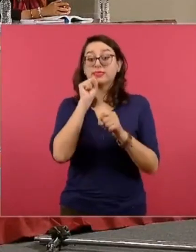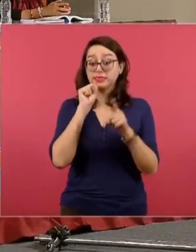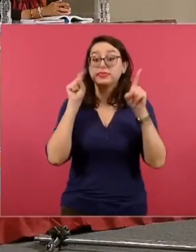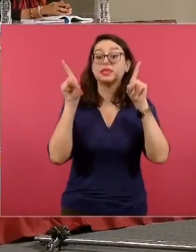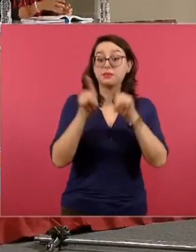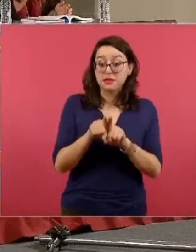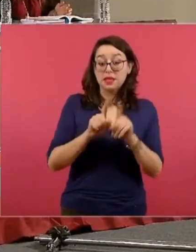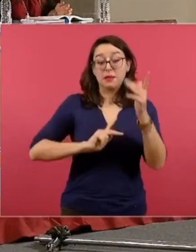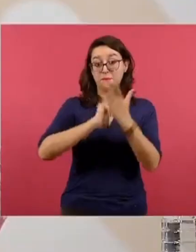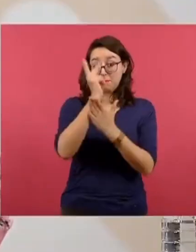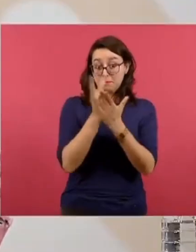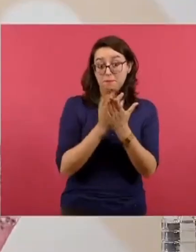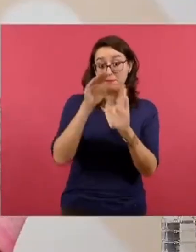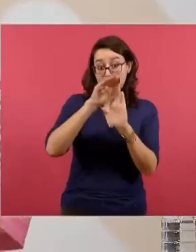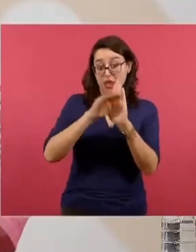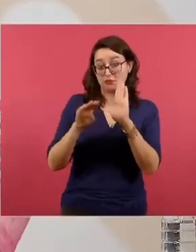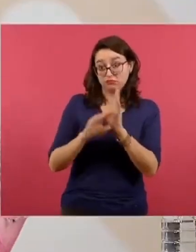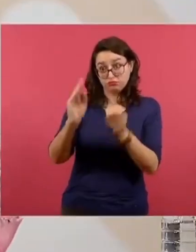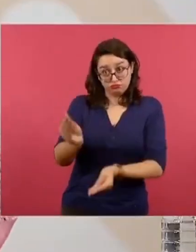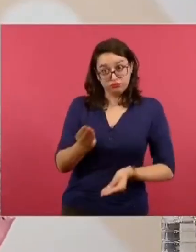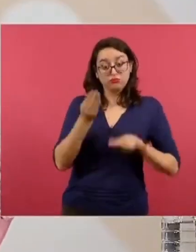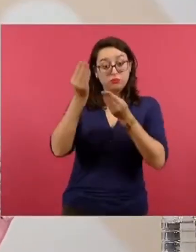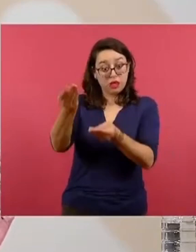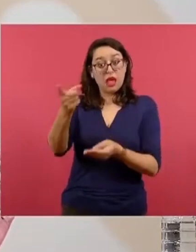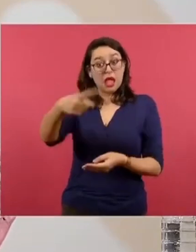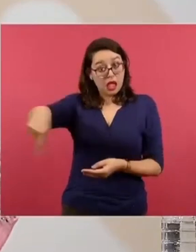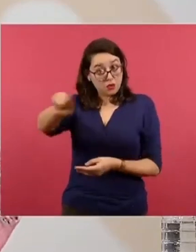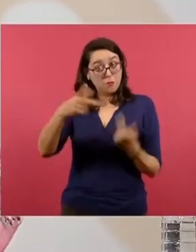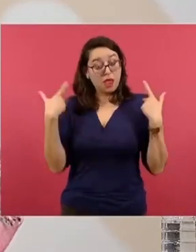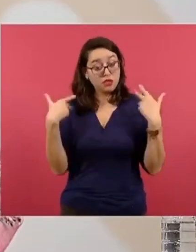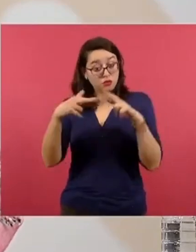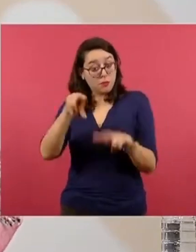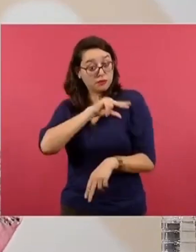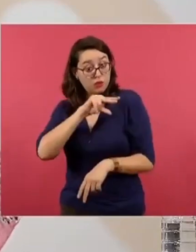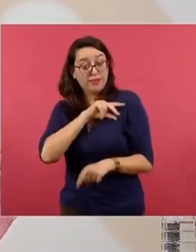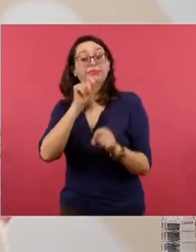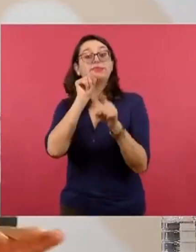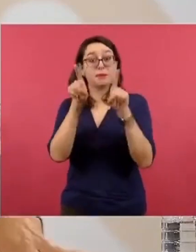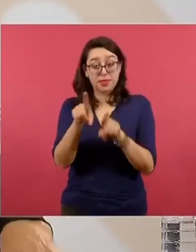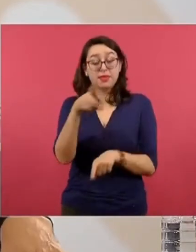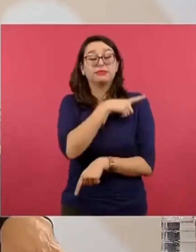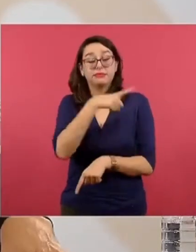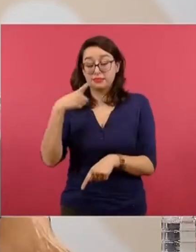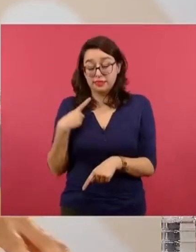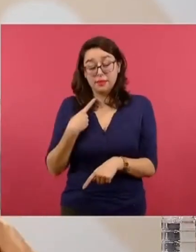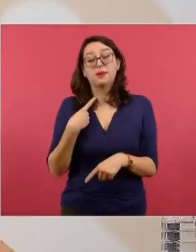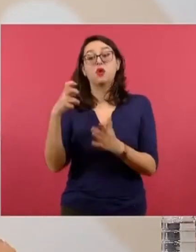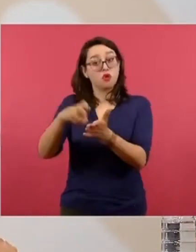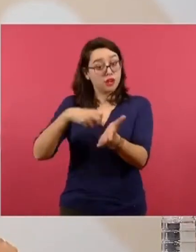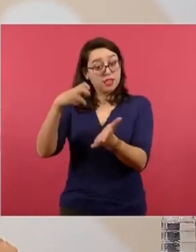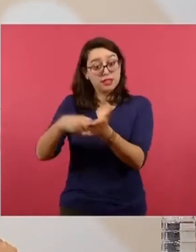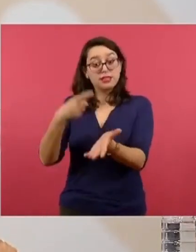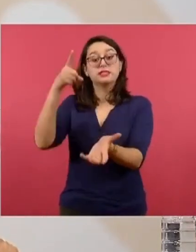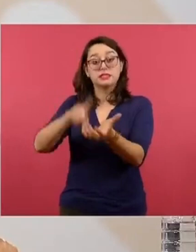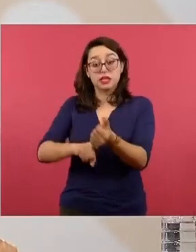que considerar el programa sintético, el programa analítico. Los libros de texto gratuito también